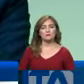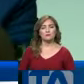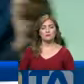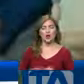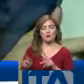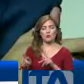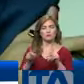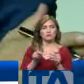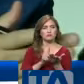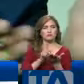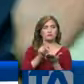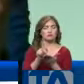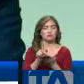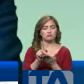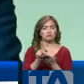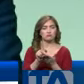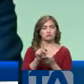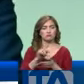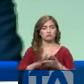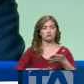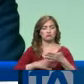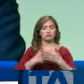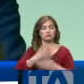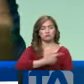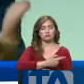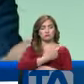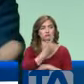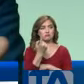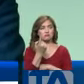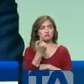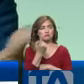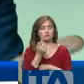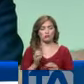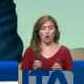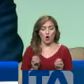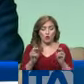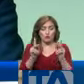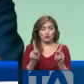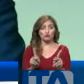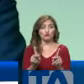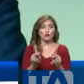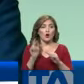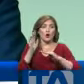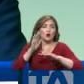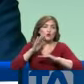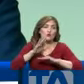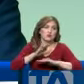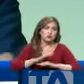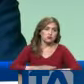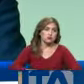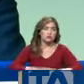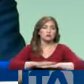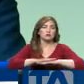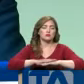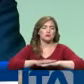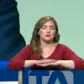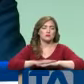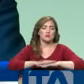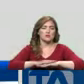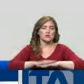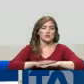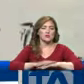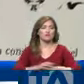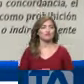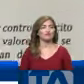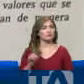está listo para salir en operación en los próximos días vamos a tener la oportunidad de vivir la carga pesada que tienen muchos de los